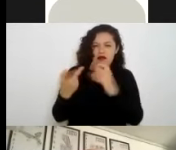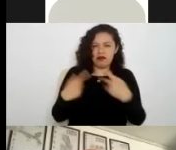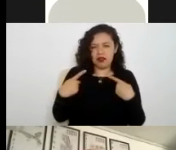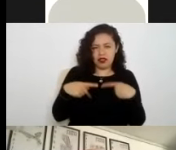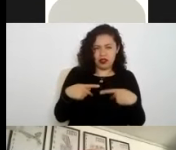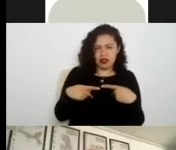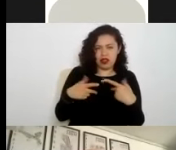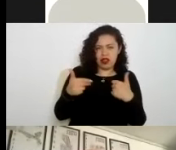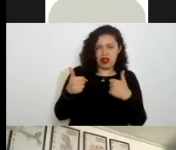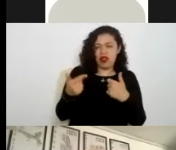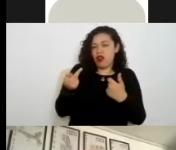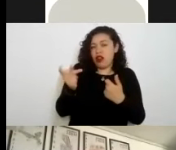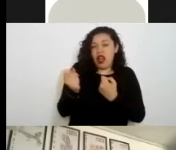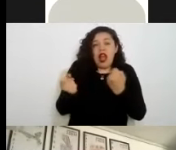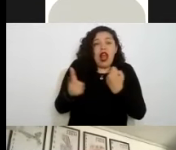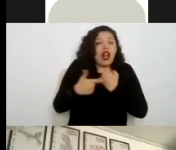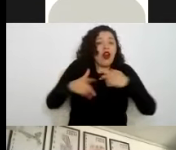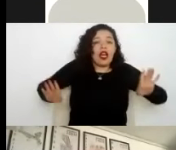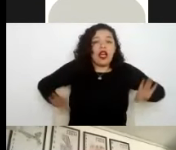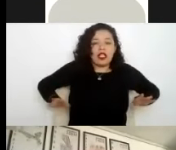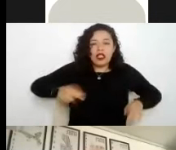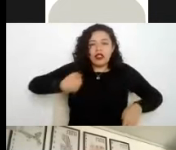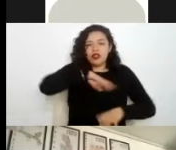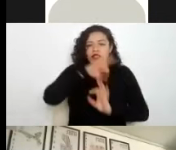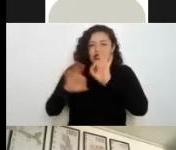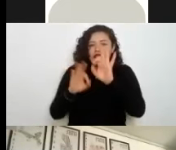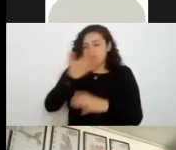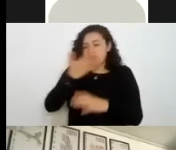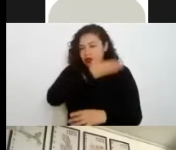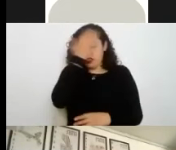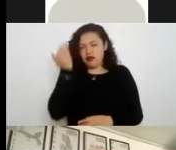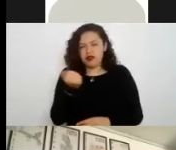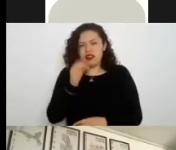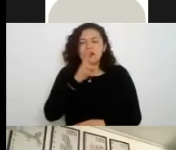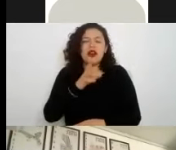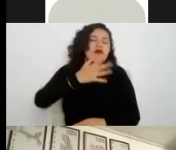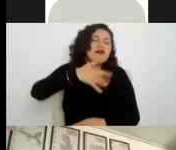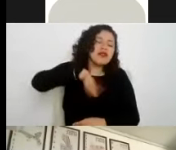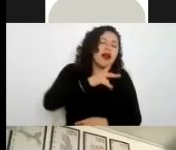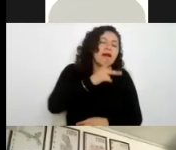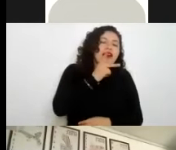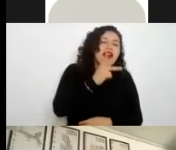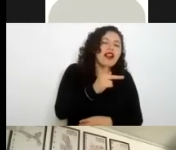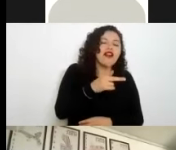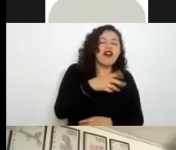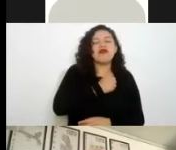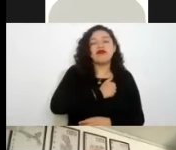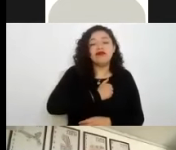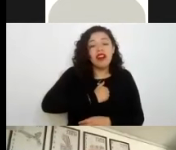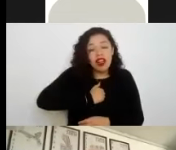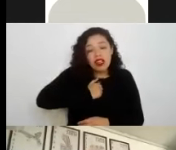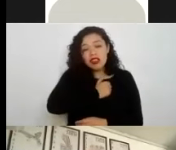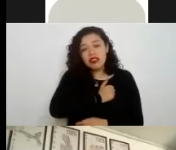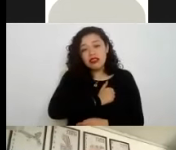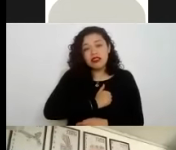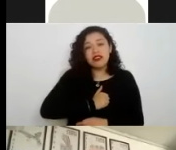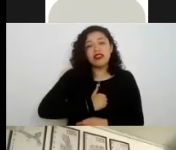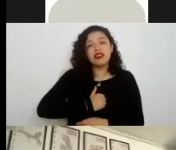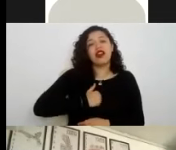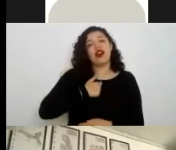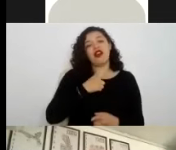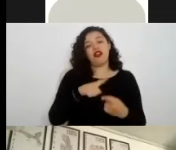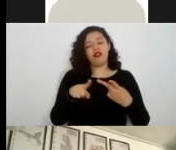con alguna condición. Entonces, pues, siempre lo más fácil buscan pues, de la manera con lástima o generando